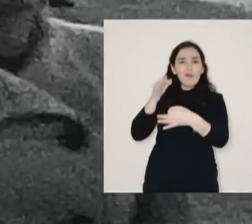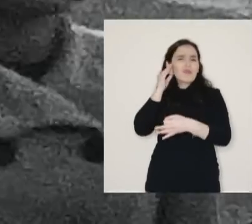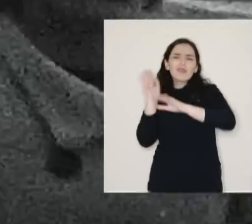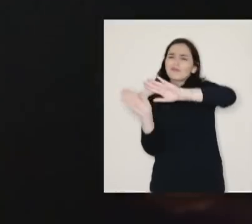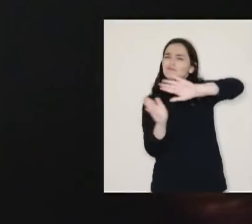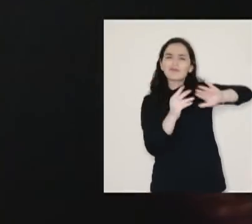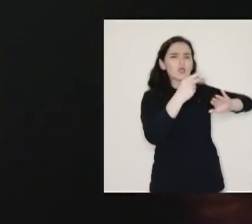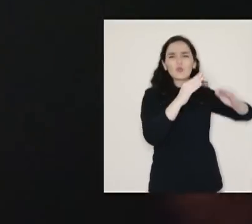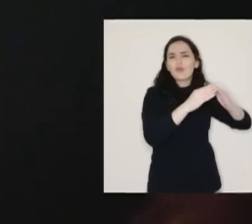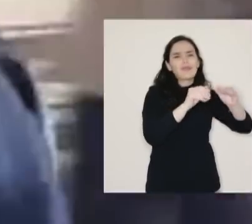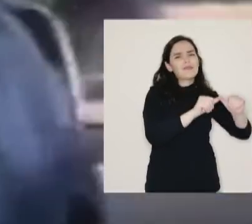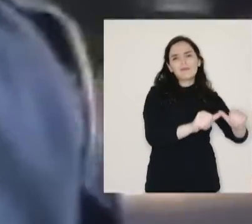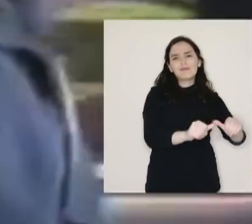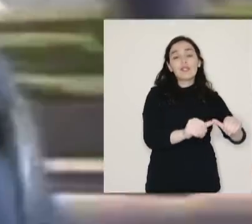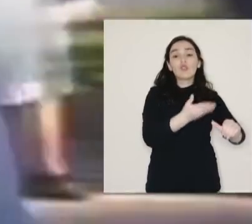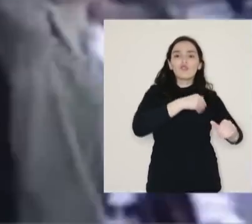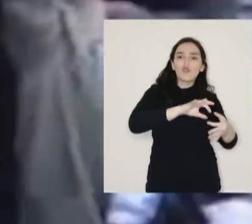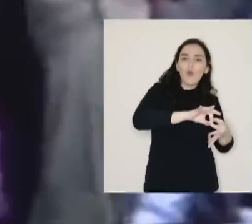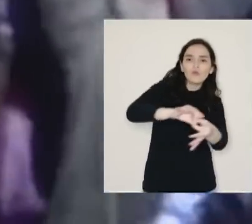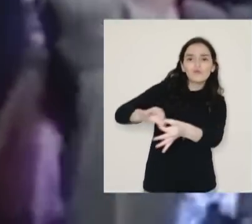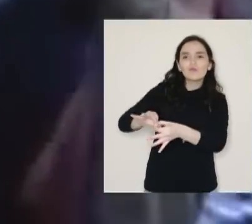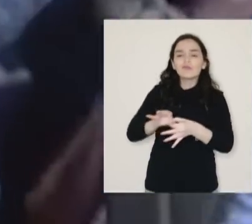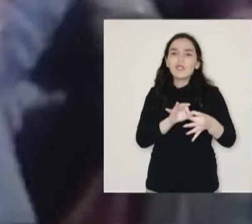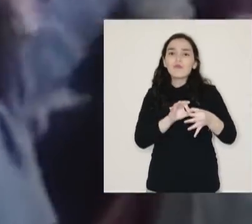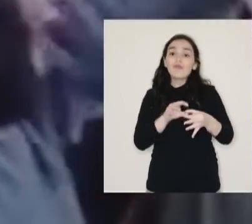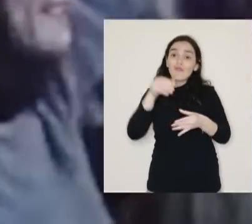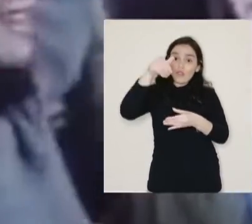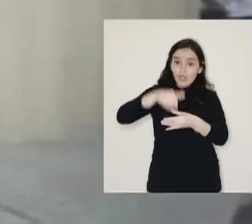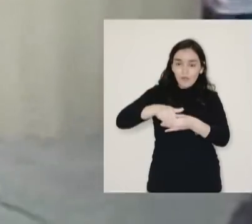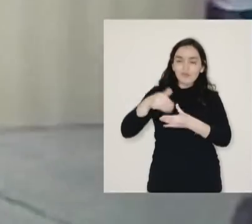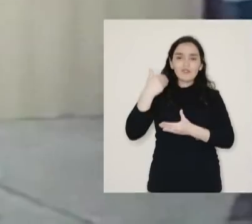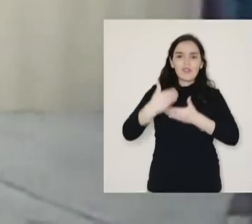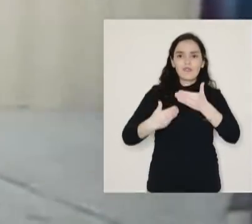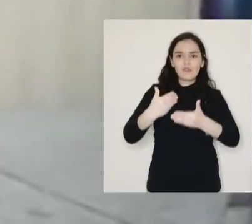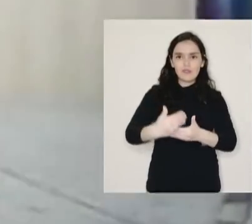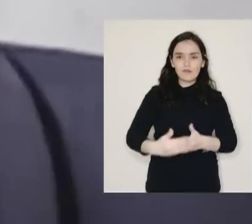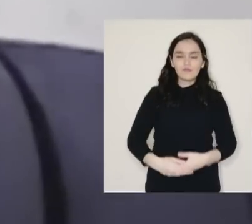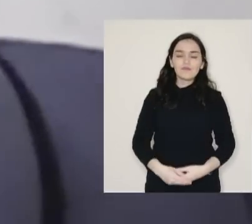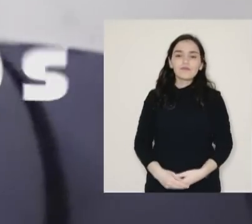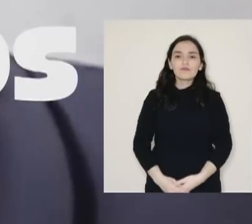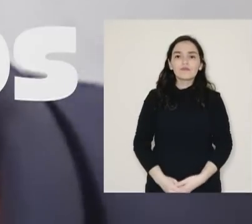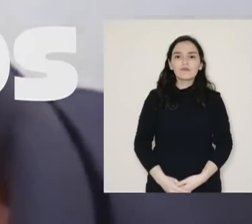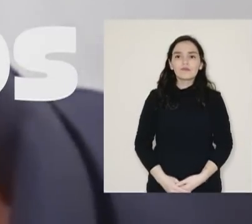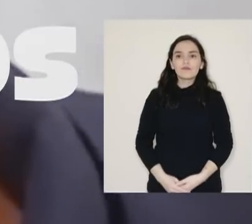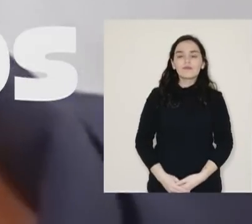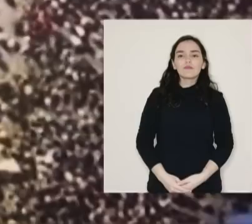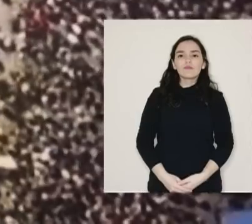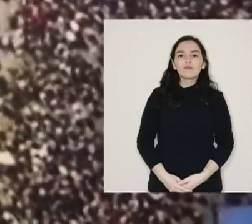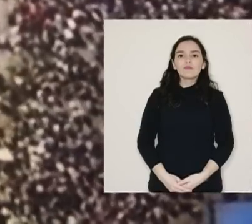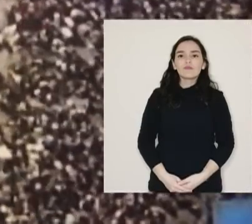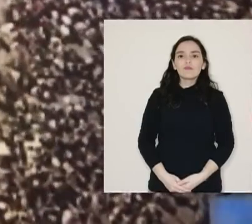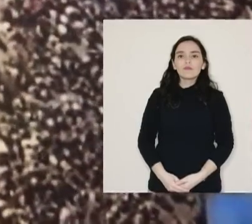nos dijeron, mujer, quédate en casa, nos unimos, votamos y avanzamos.